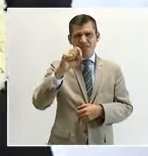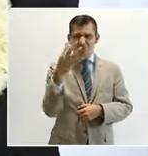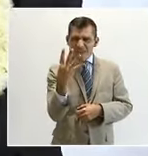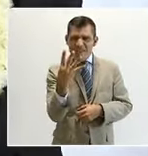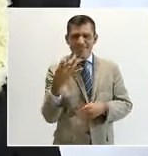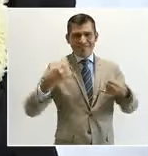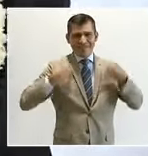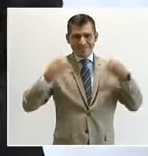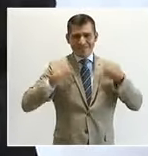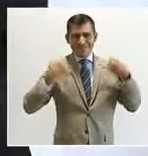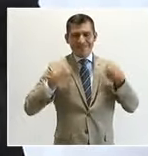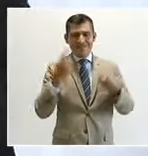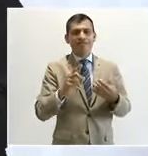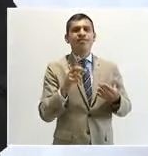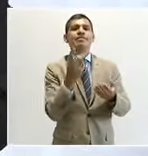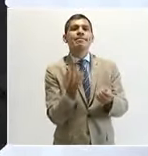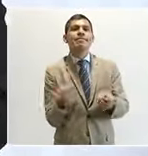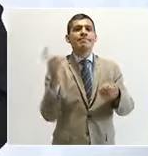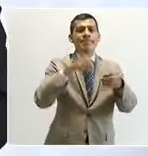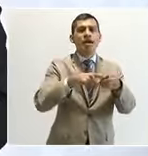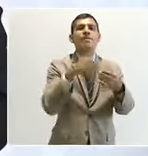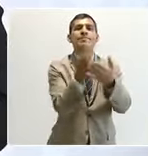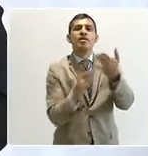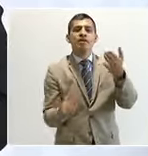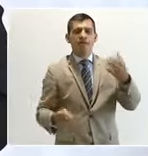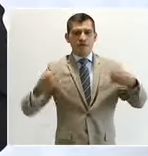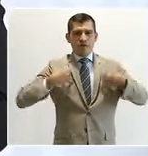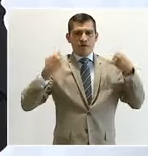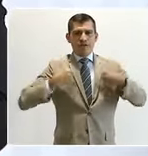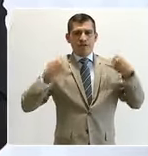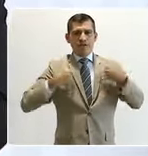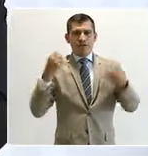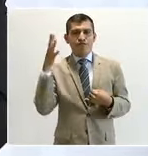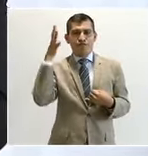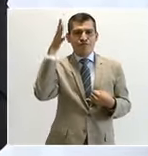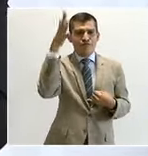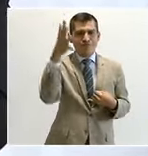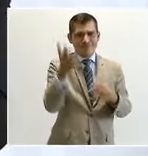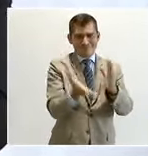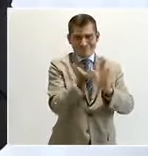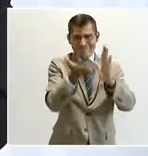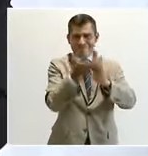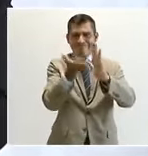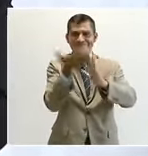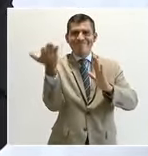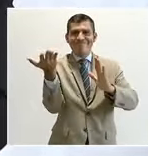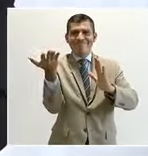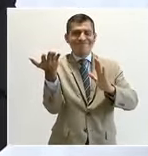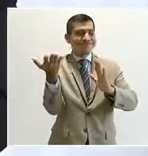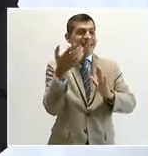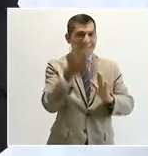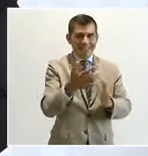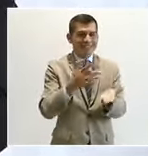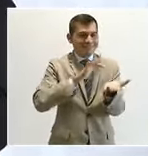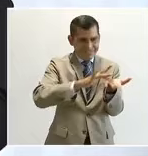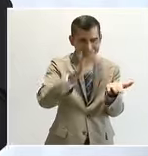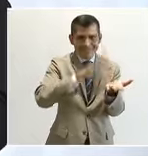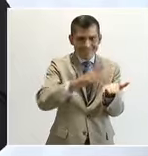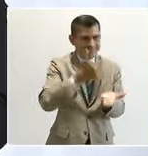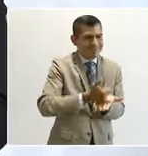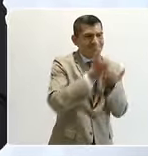programa jóvenes construyendo el futuro que se les da un apoyo para